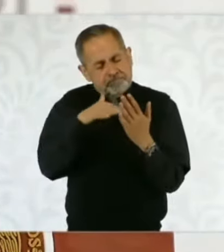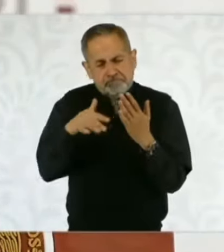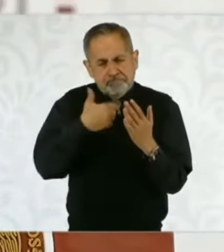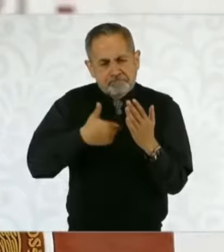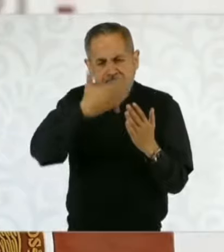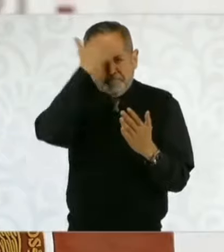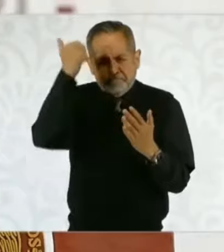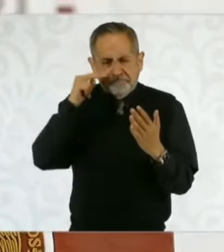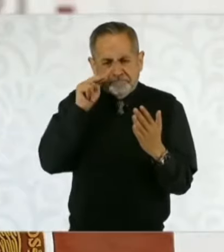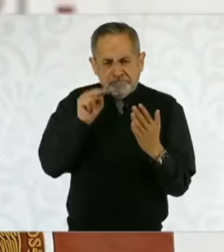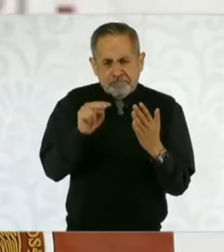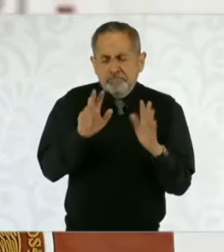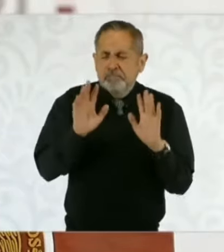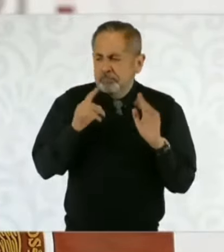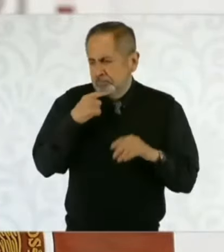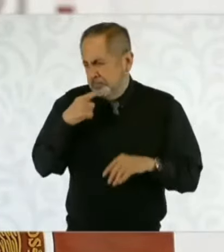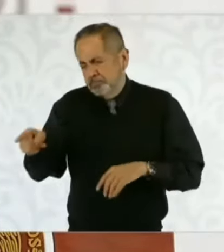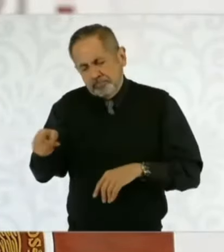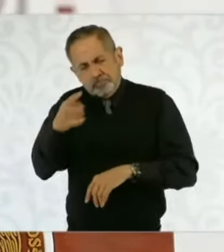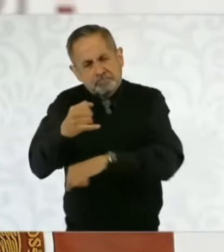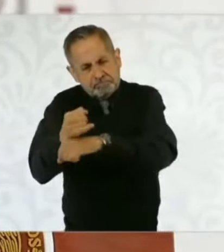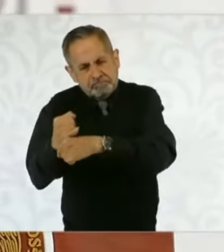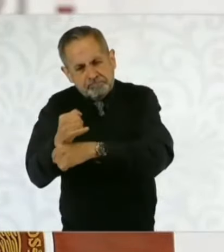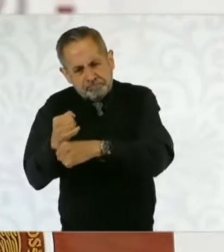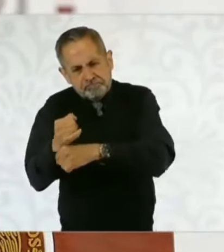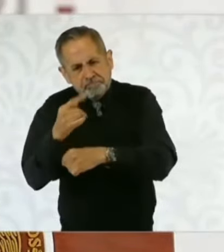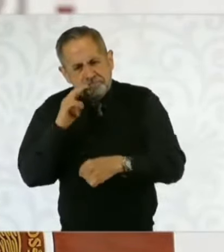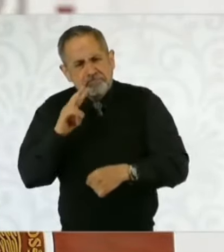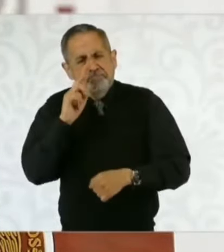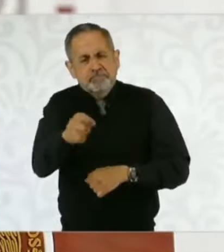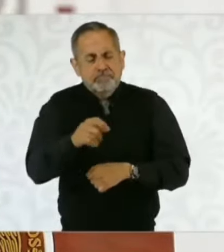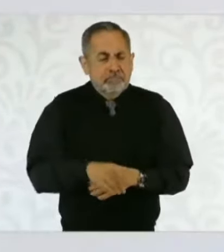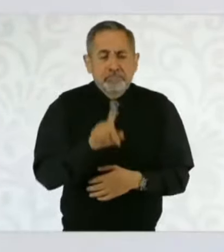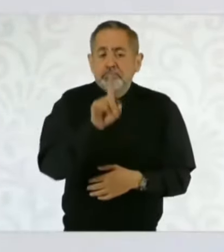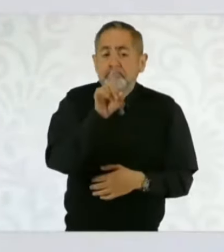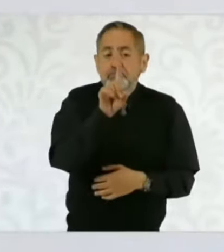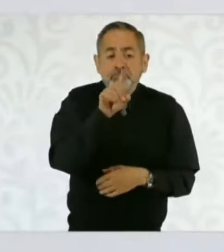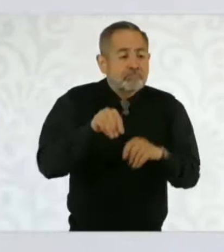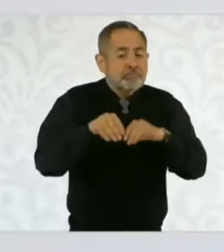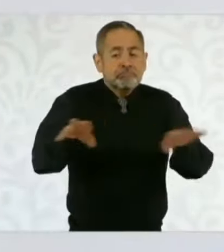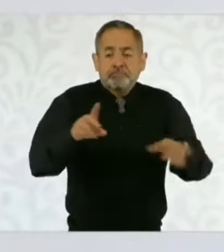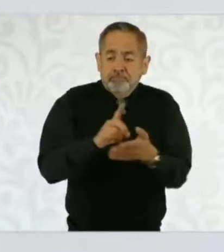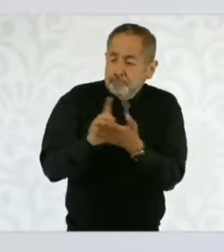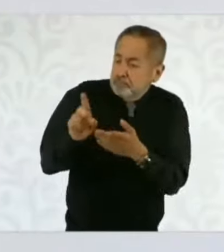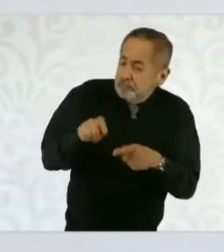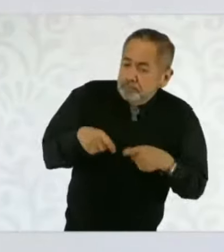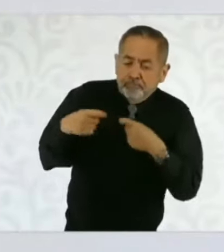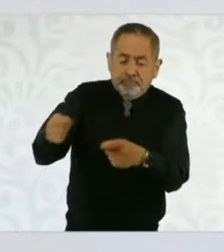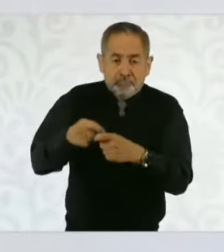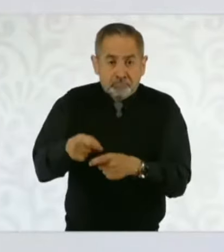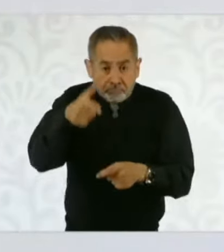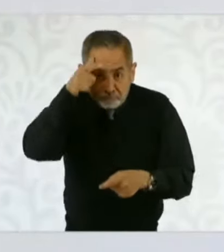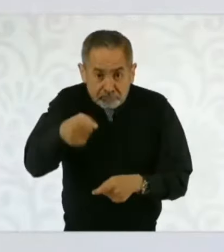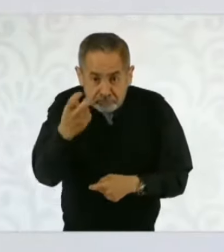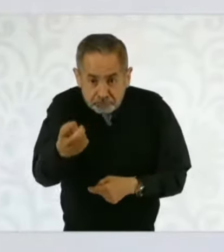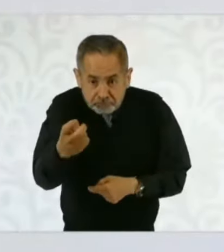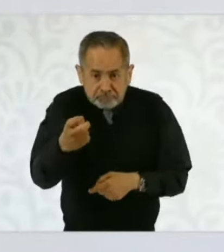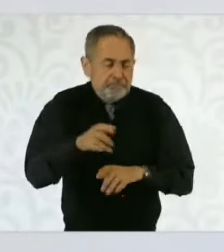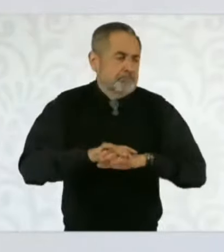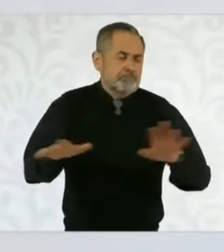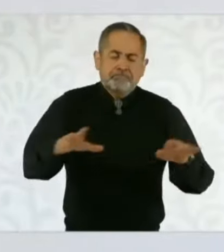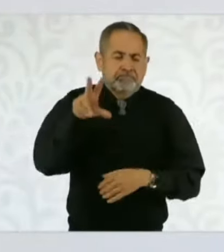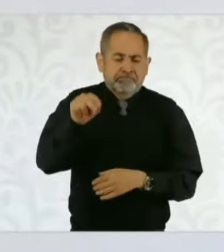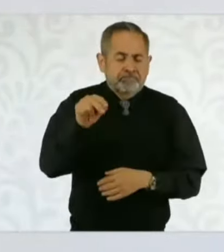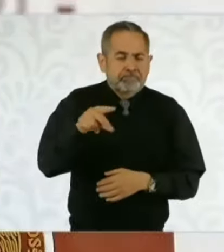sobre ello Pues que se investigue eh el agua es un derecho y si se están dando casos así pues